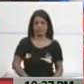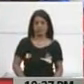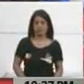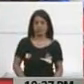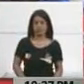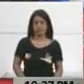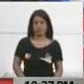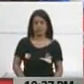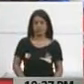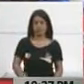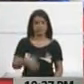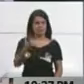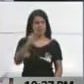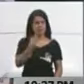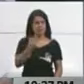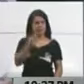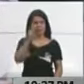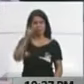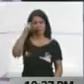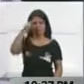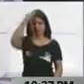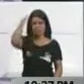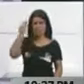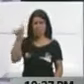¿Qué decía Ramos Alú de esto en el año 90?